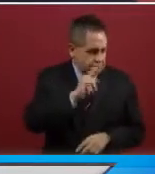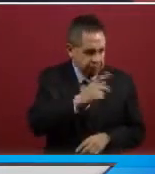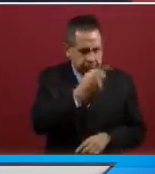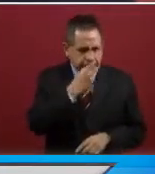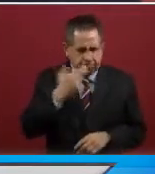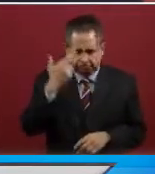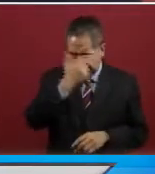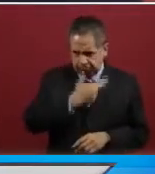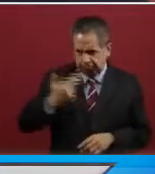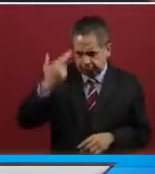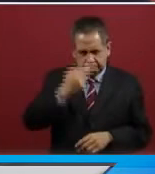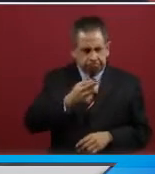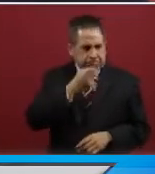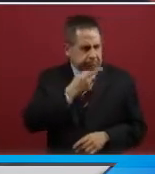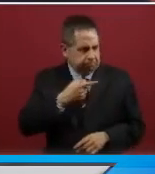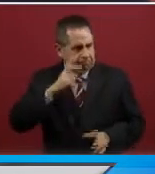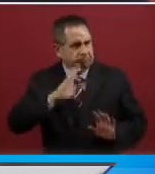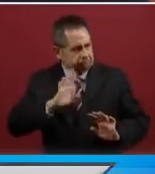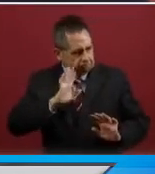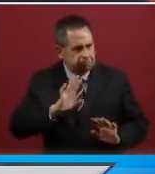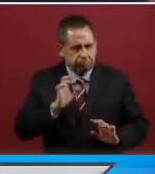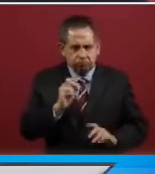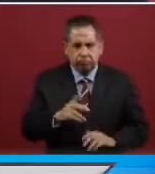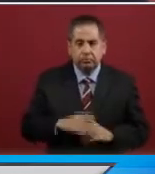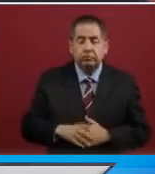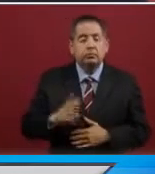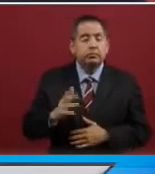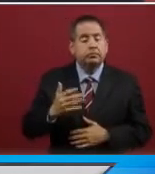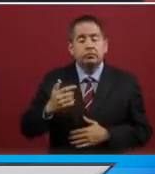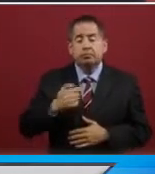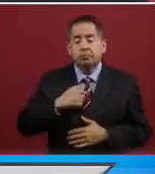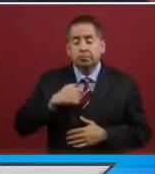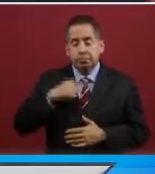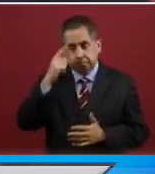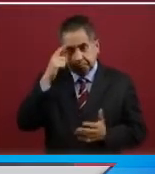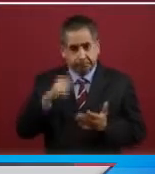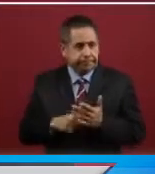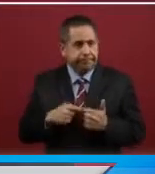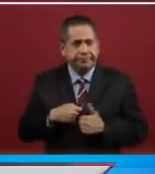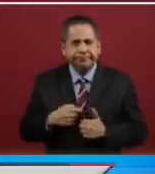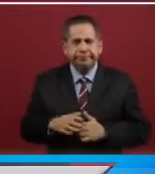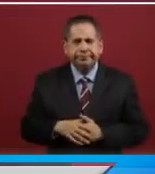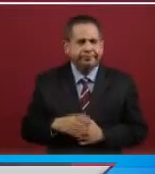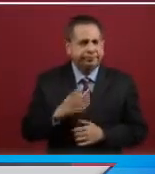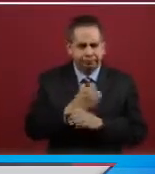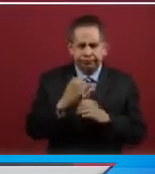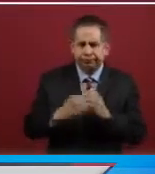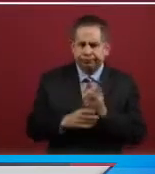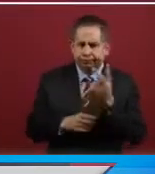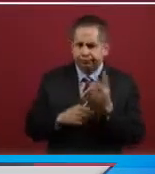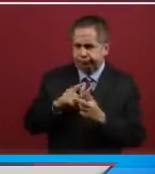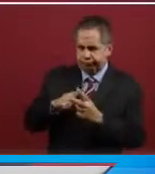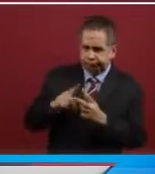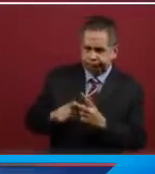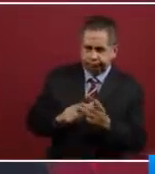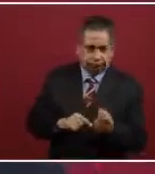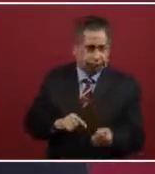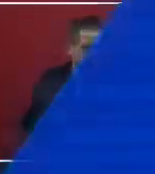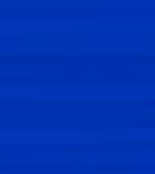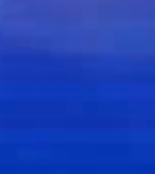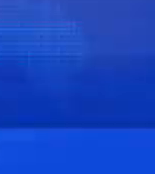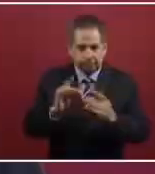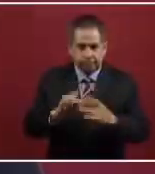de contribuyentes, reflejo del combate a la corrupción y la impunidad. Hacienda toma la decisión de que las plataformas digitales también paguen